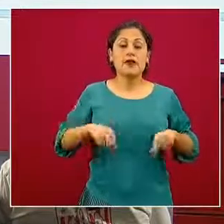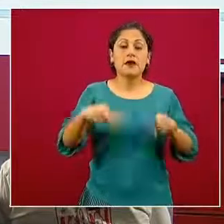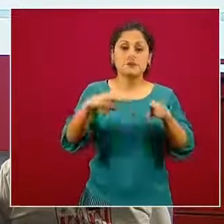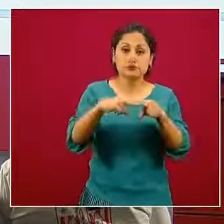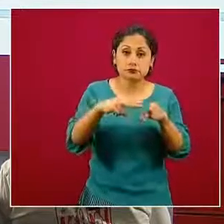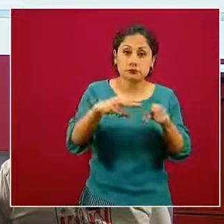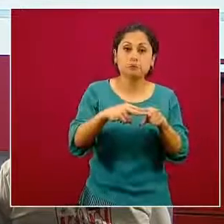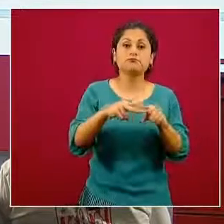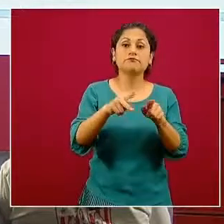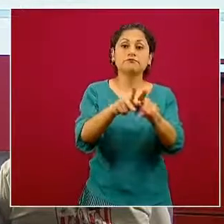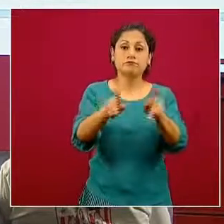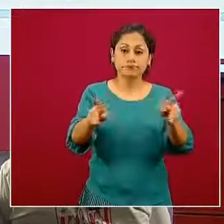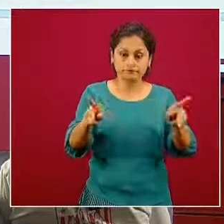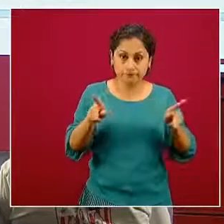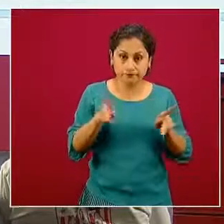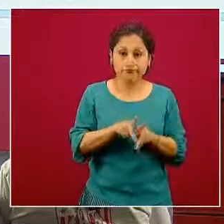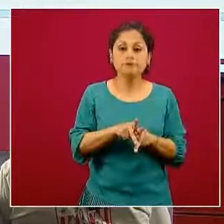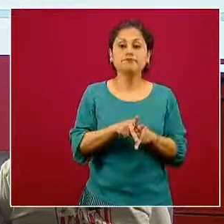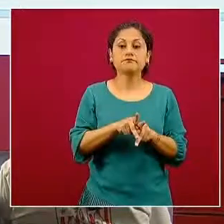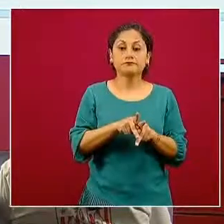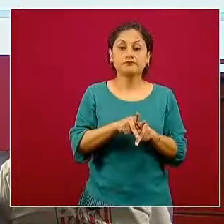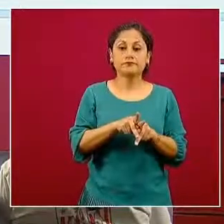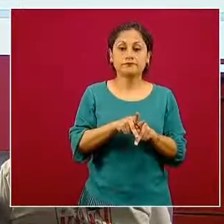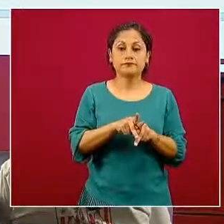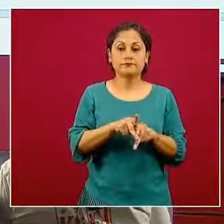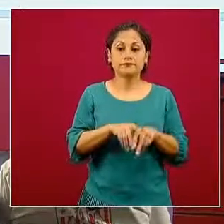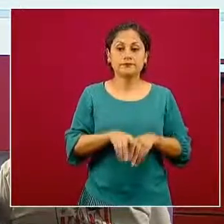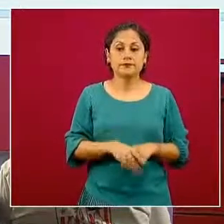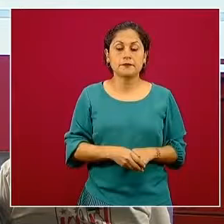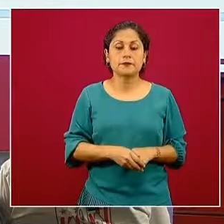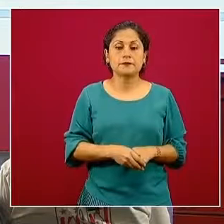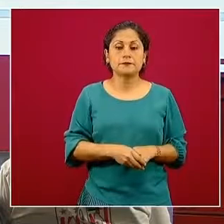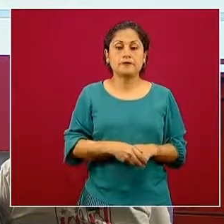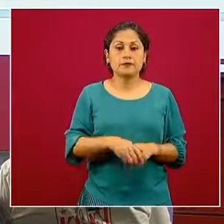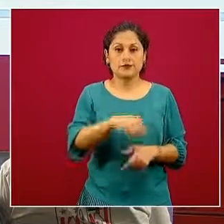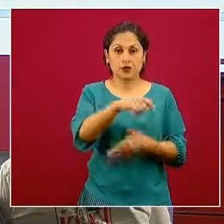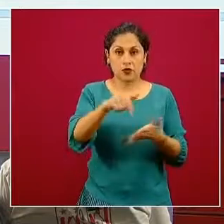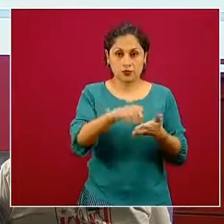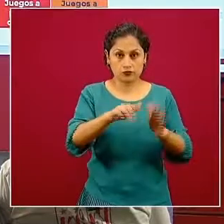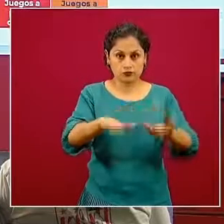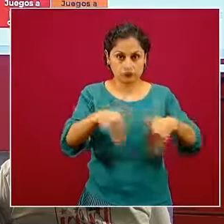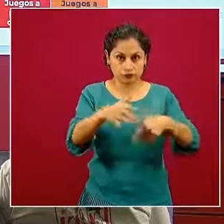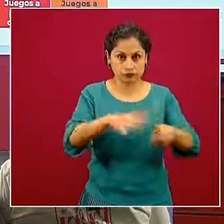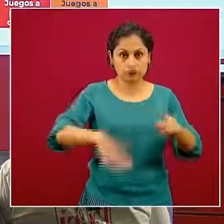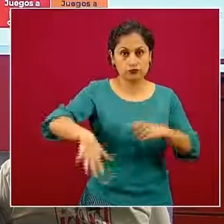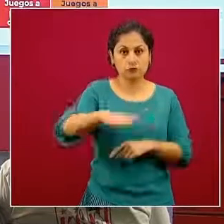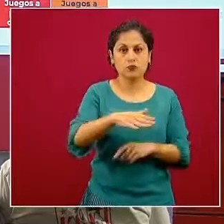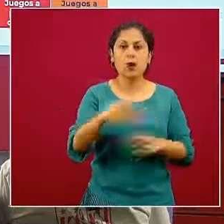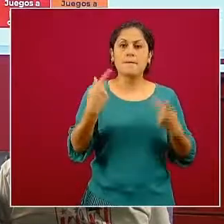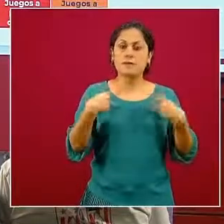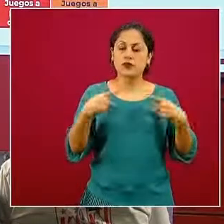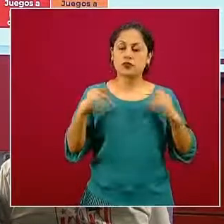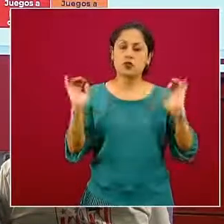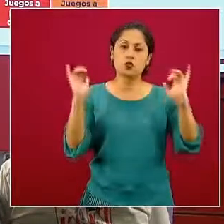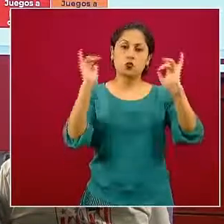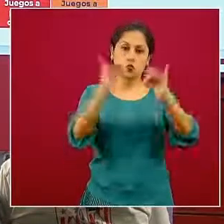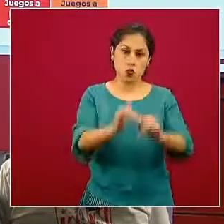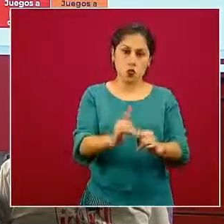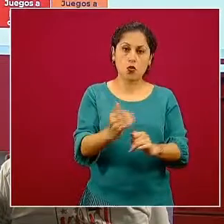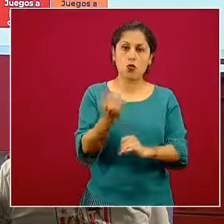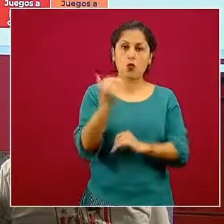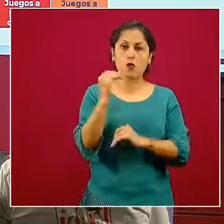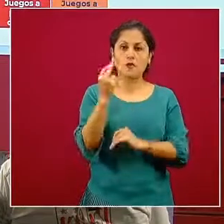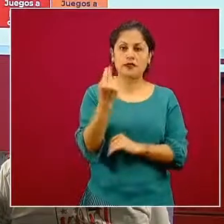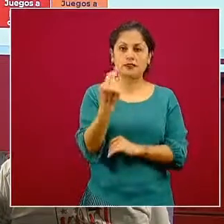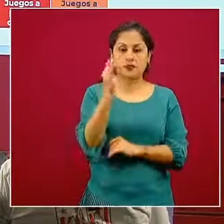semáforo rojo habíamos comentado que podía haber un aforo del 25%, enfocado básicamente a la